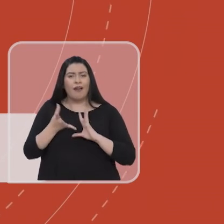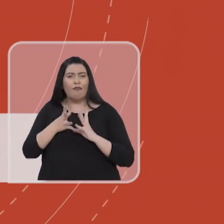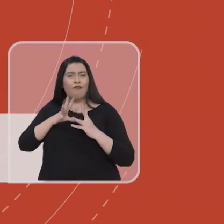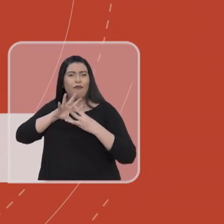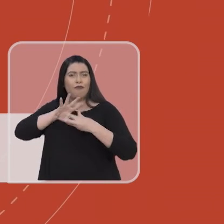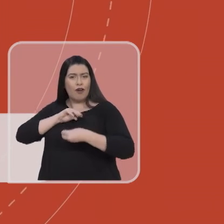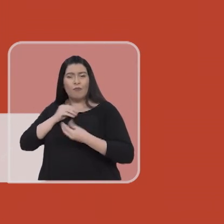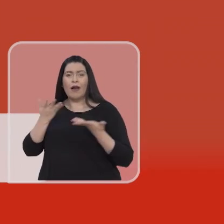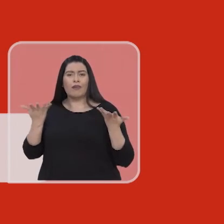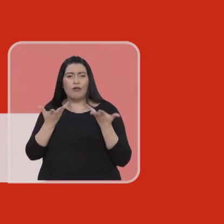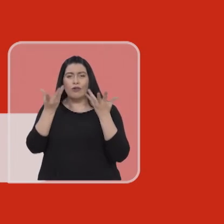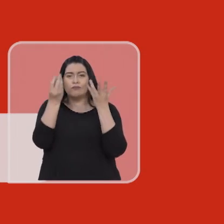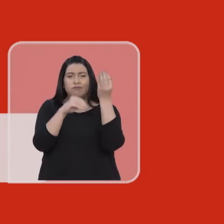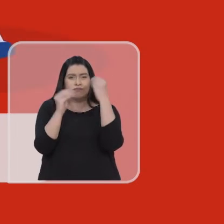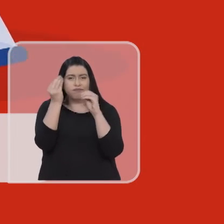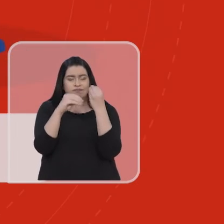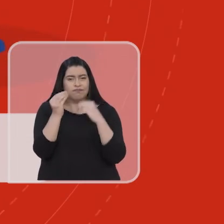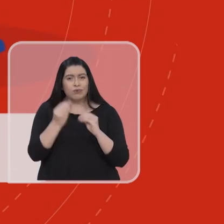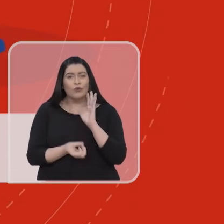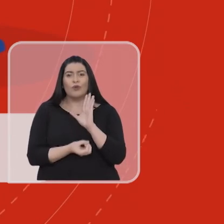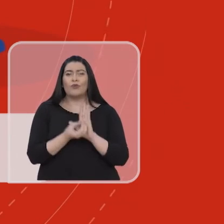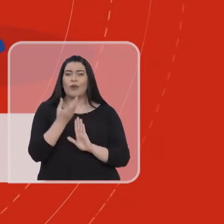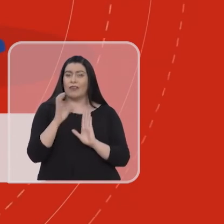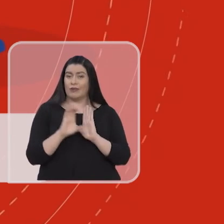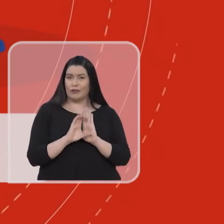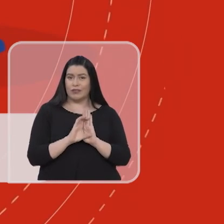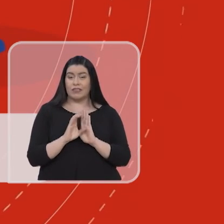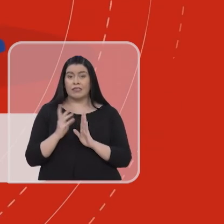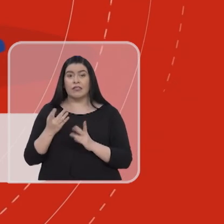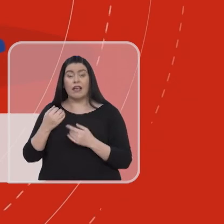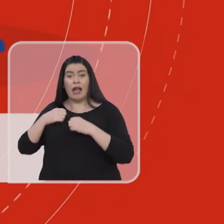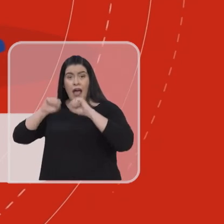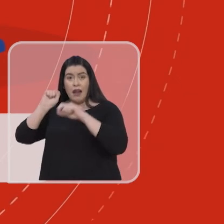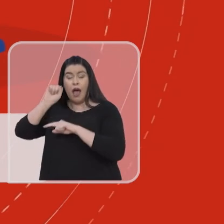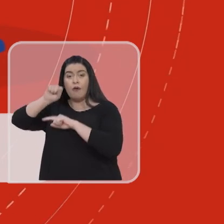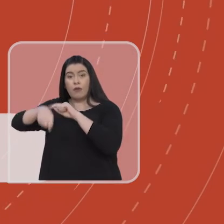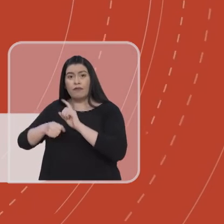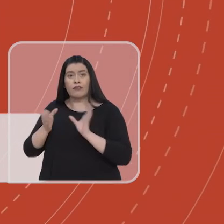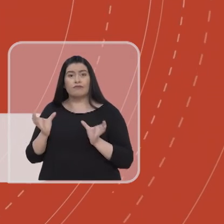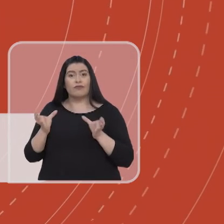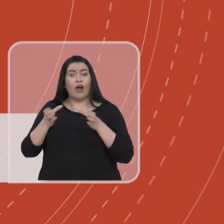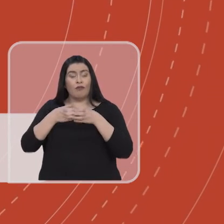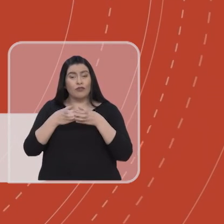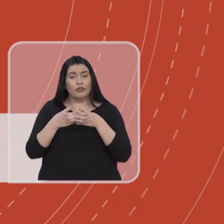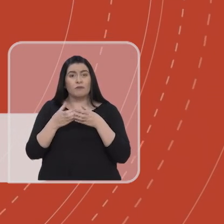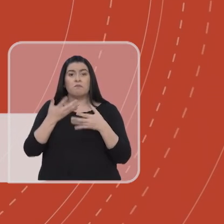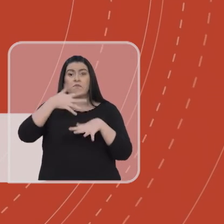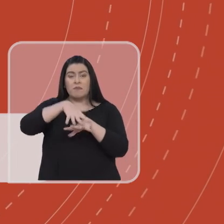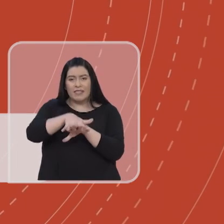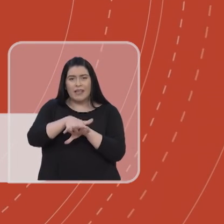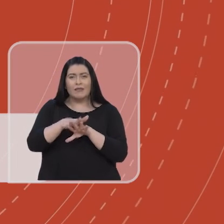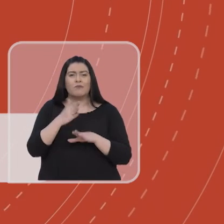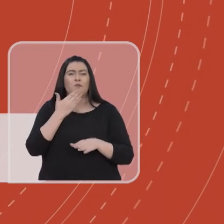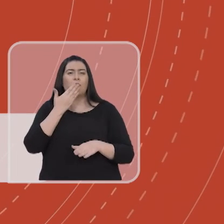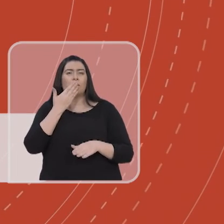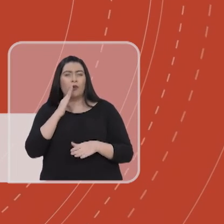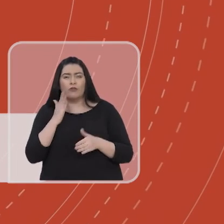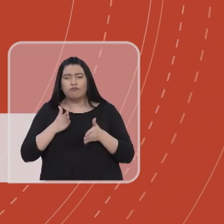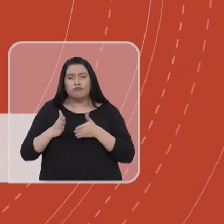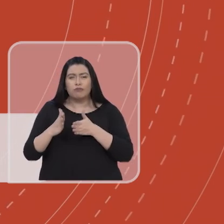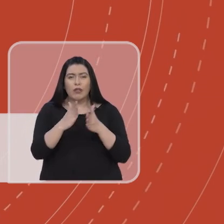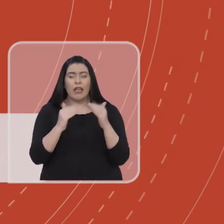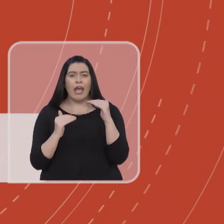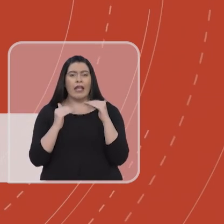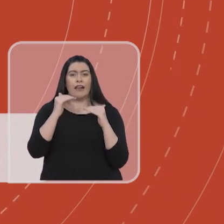también elegir el mecanismo que redactará la nueva Constitución, si gana la opción apruebo. La Convención Mixta es el camino más